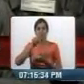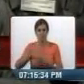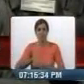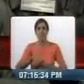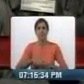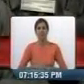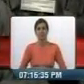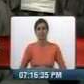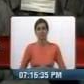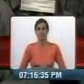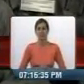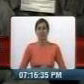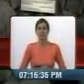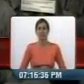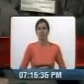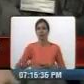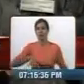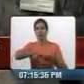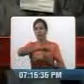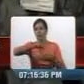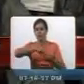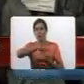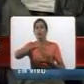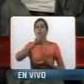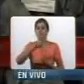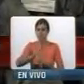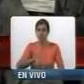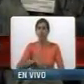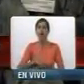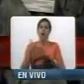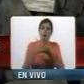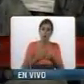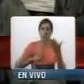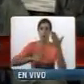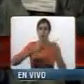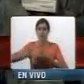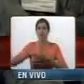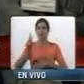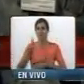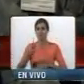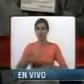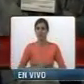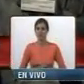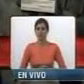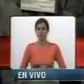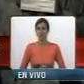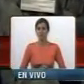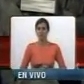de conflicto que también intervino el Plan República y logramos